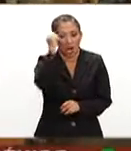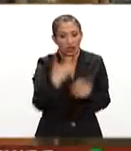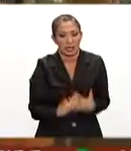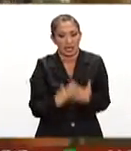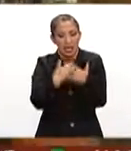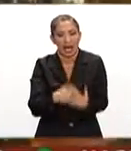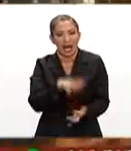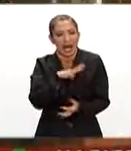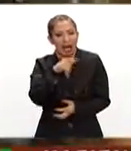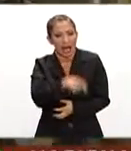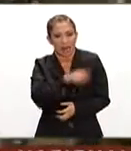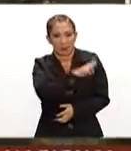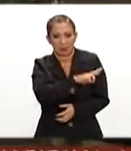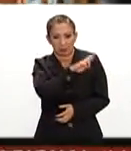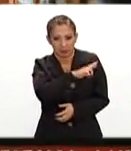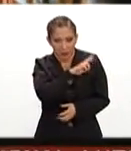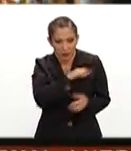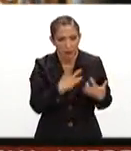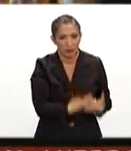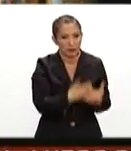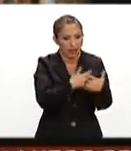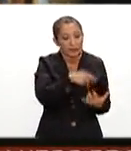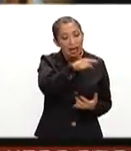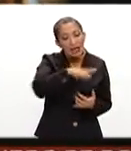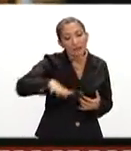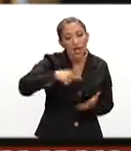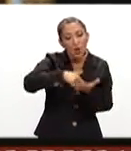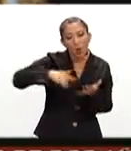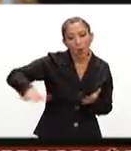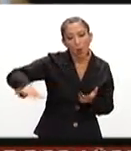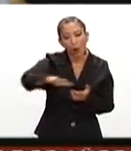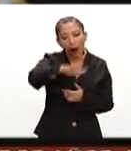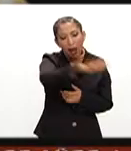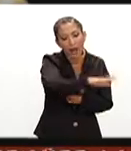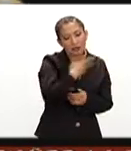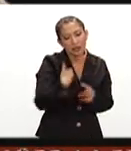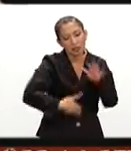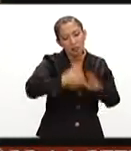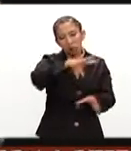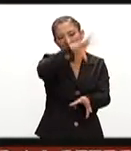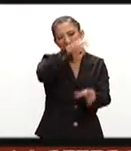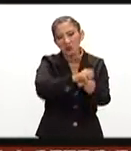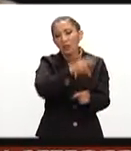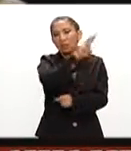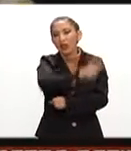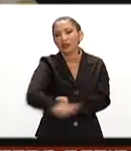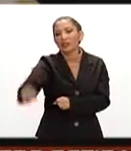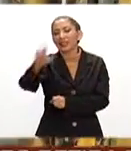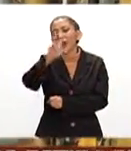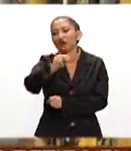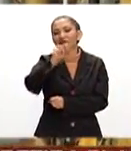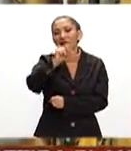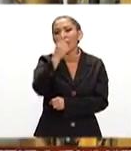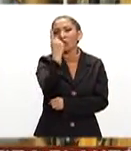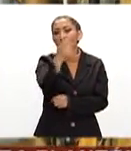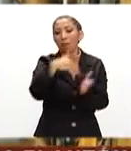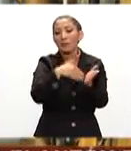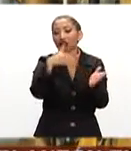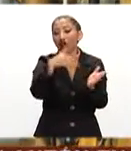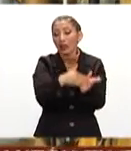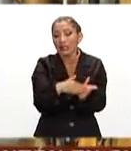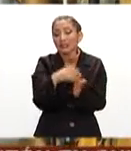que tenga este socio. Se estima que en estos campos se produzca un total de 281